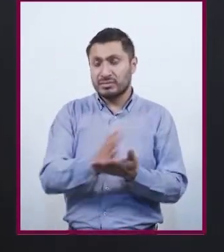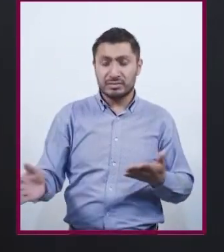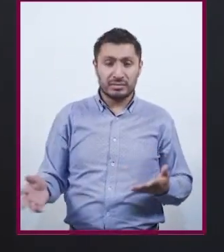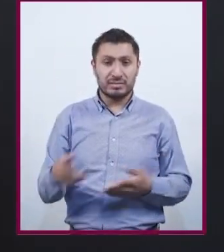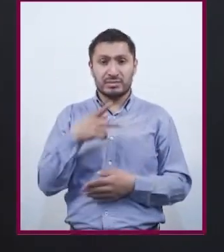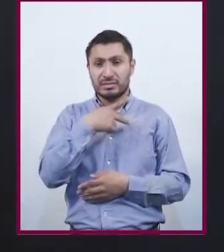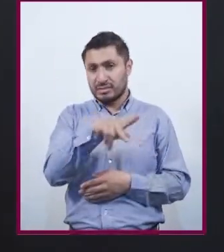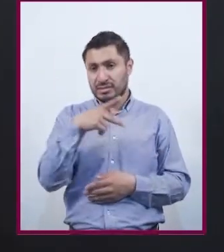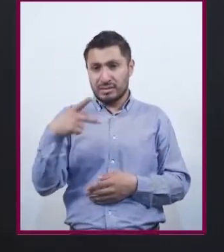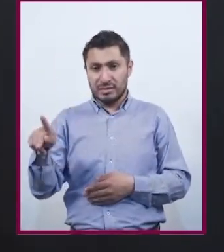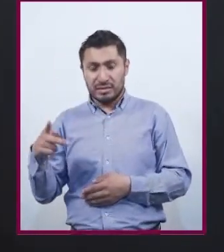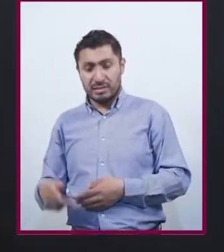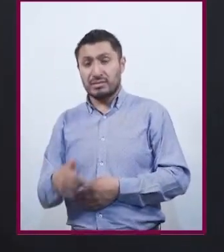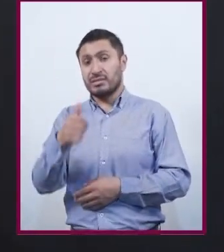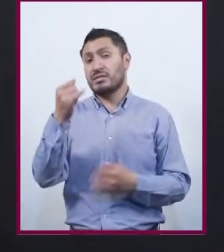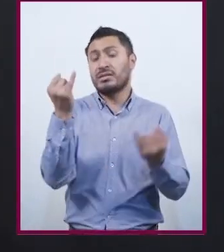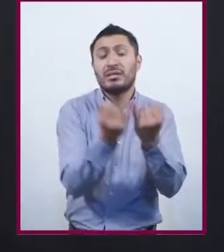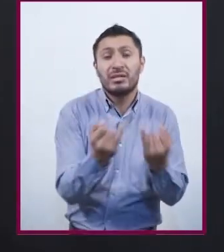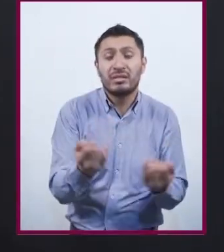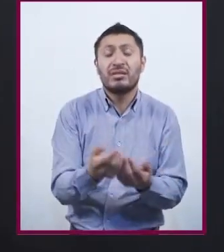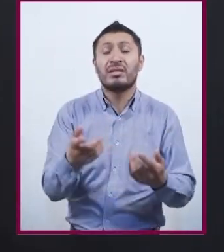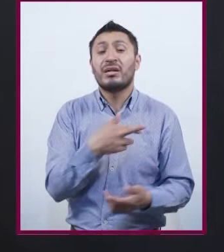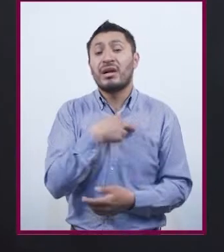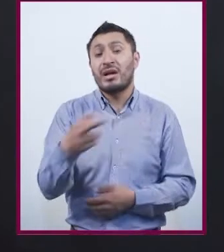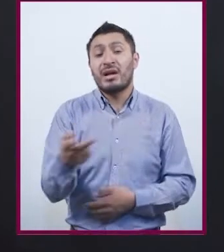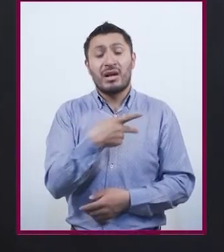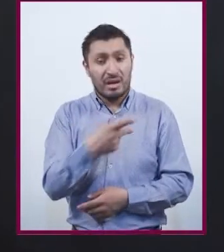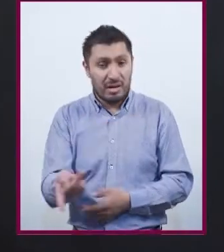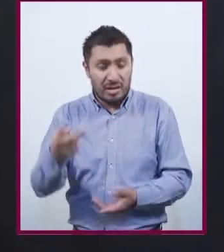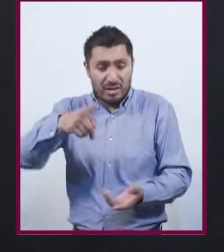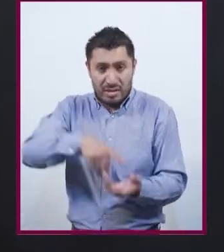de reconocer la división de la propiedad, así como